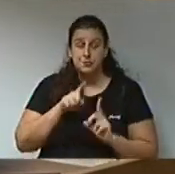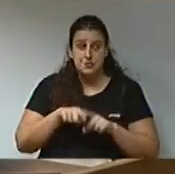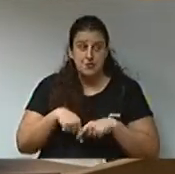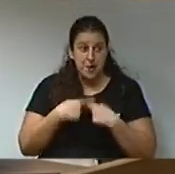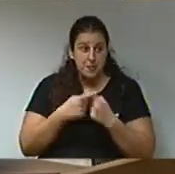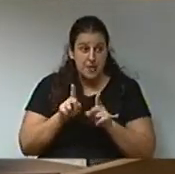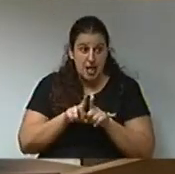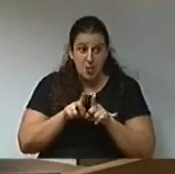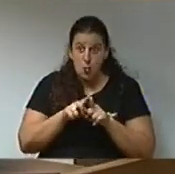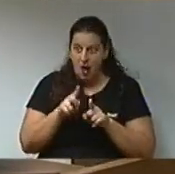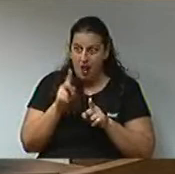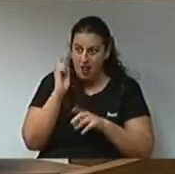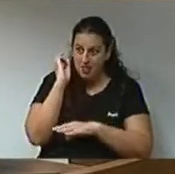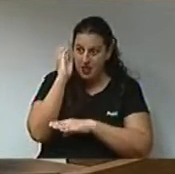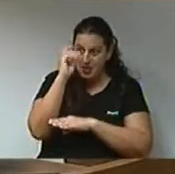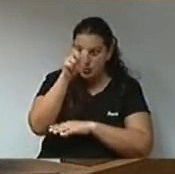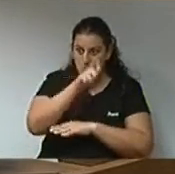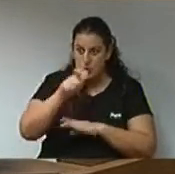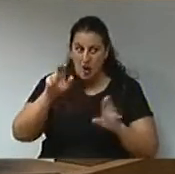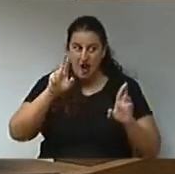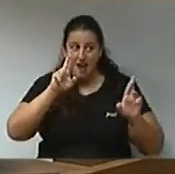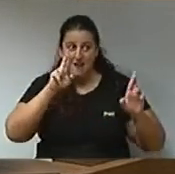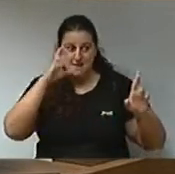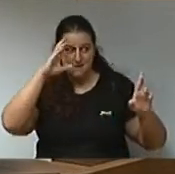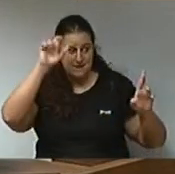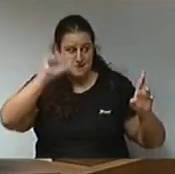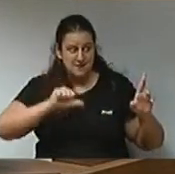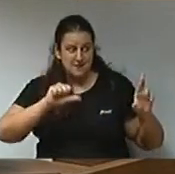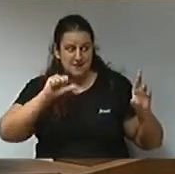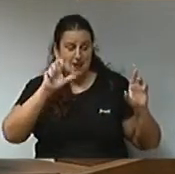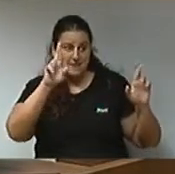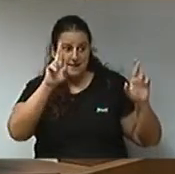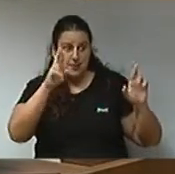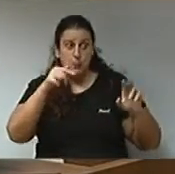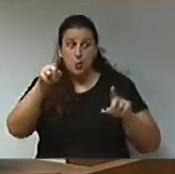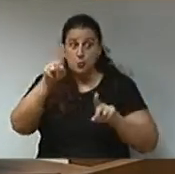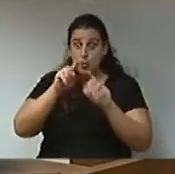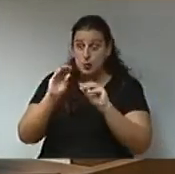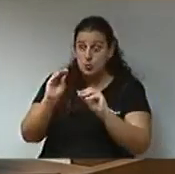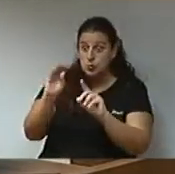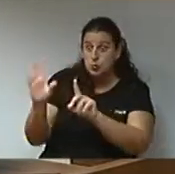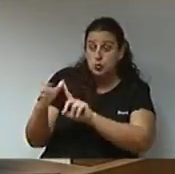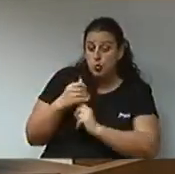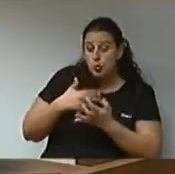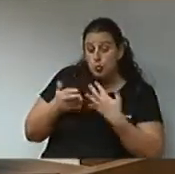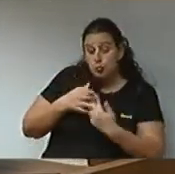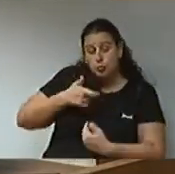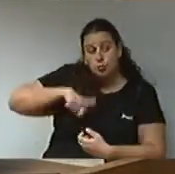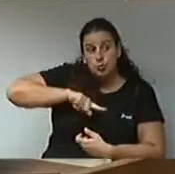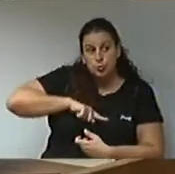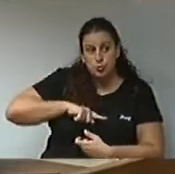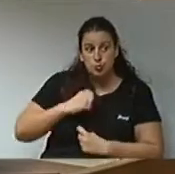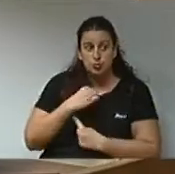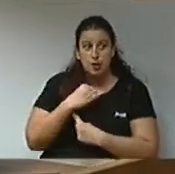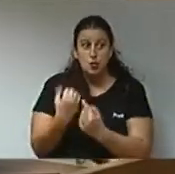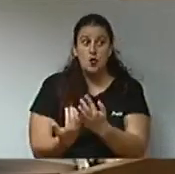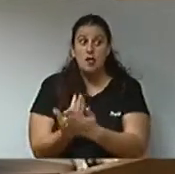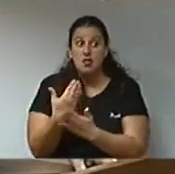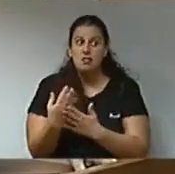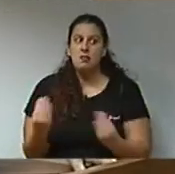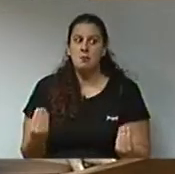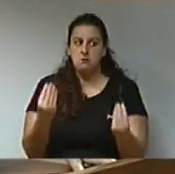nuestras palabras con esperanza. Somos los que tenemos que resolver sus problemas y ayudarles a que su día a día sea cada vez